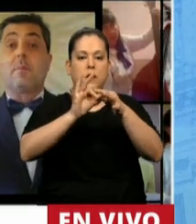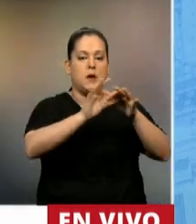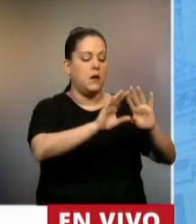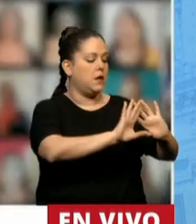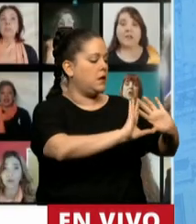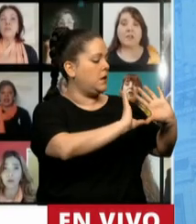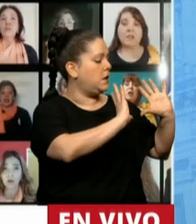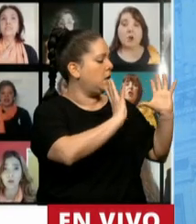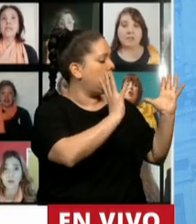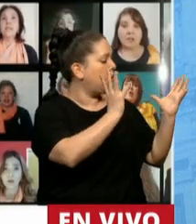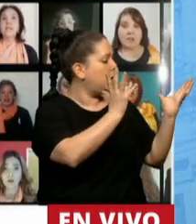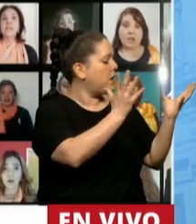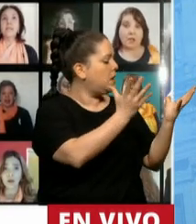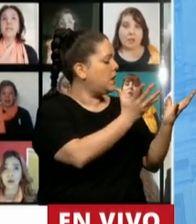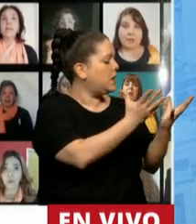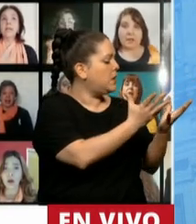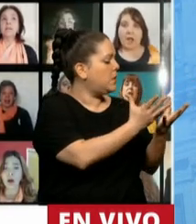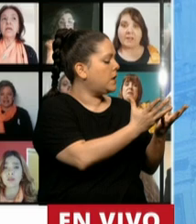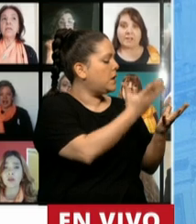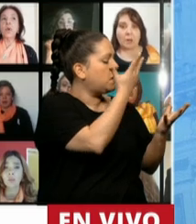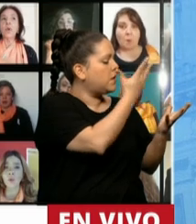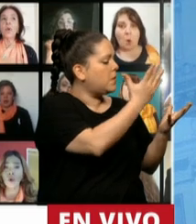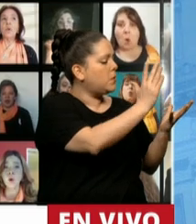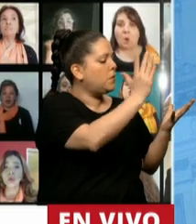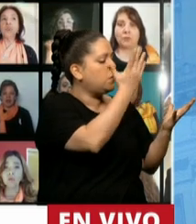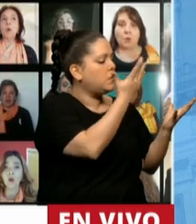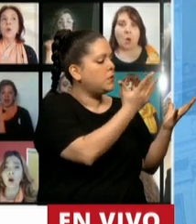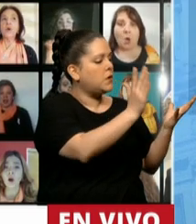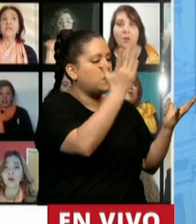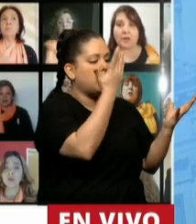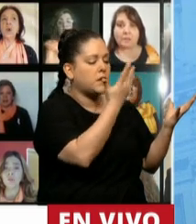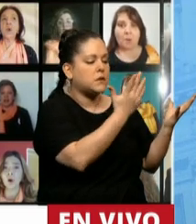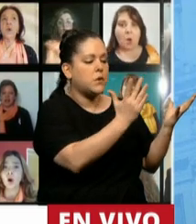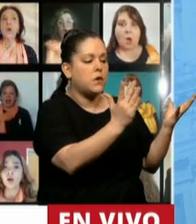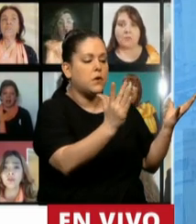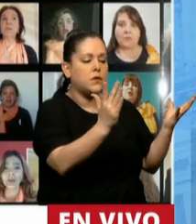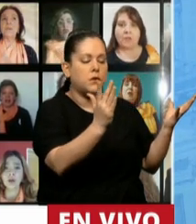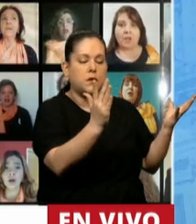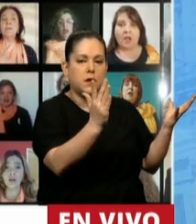Jesús y los Libres del mundo